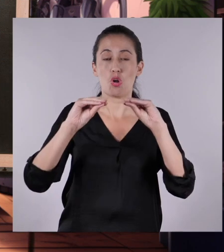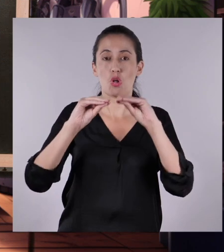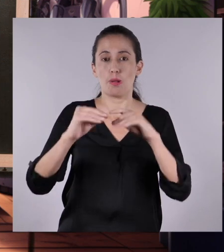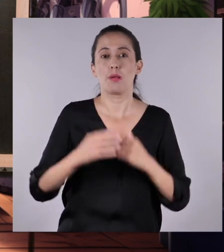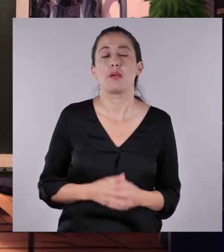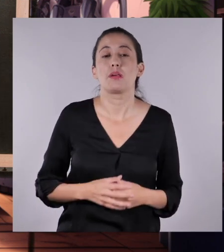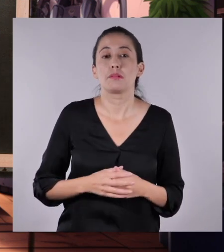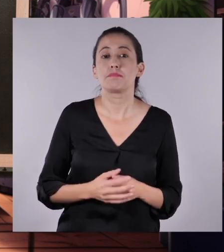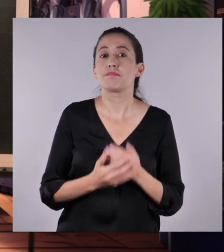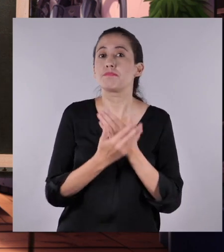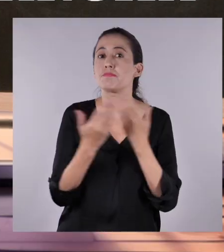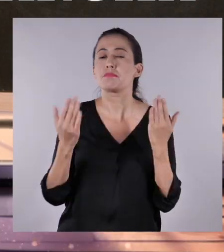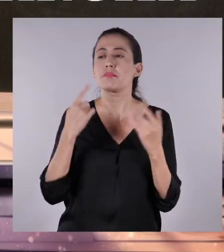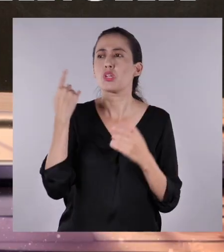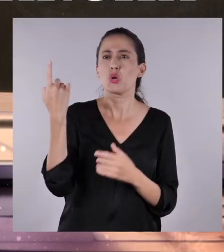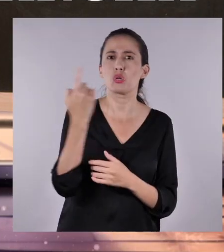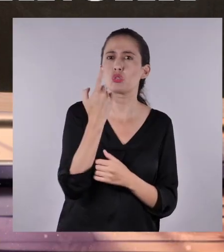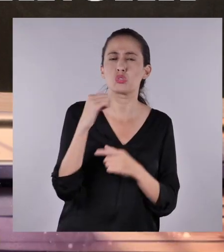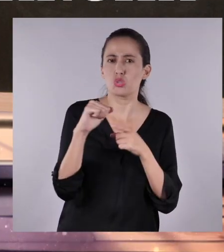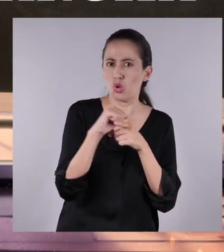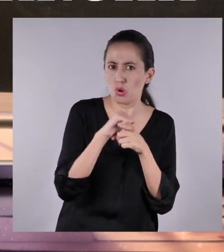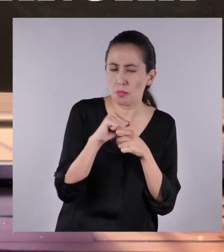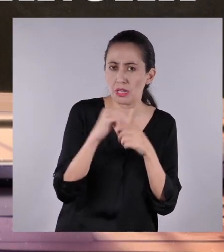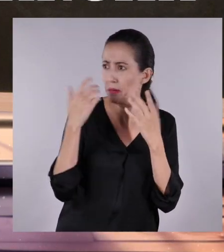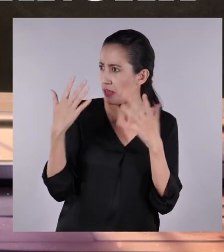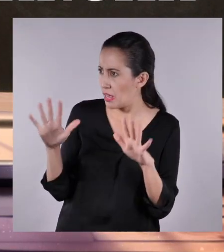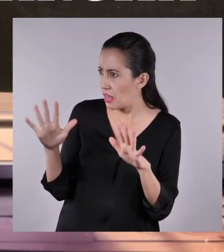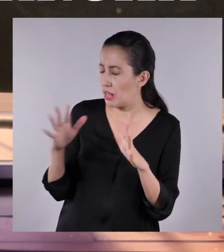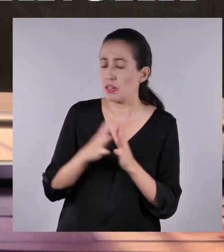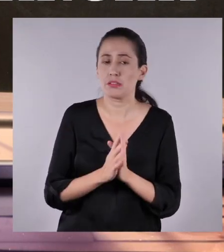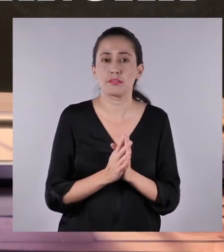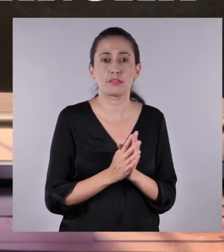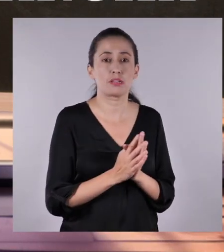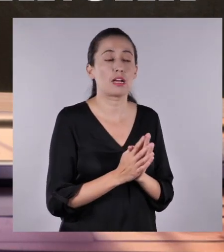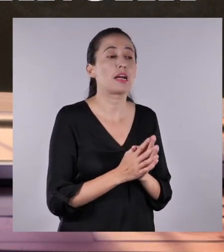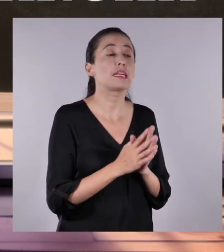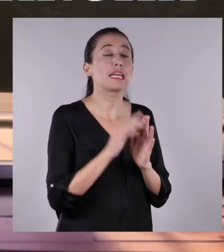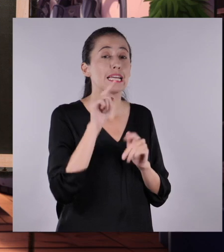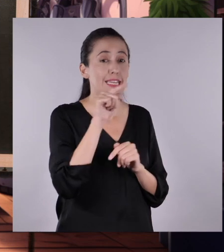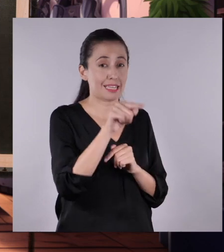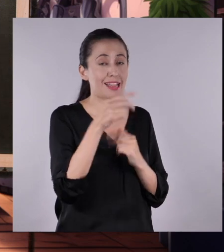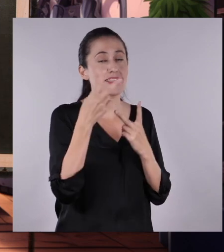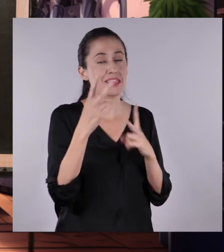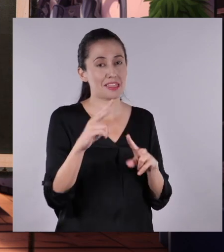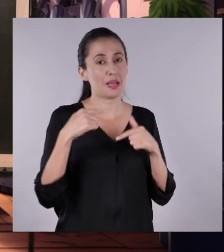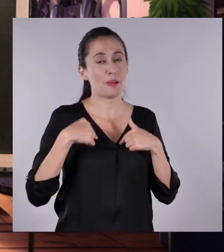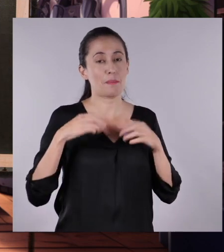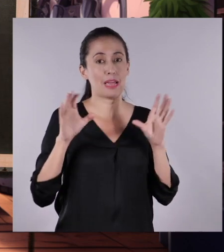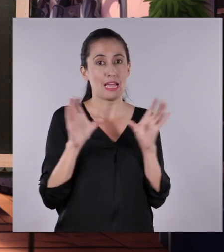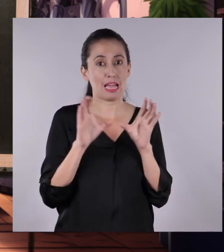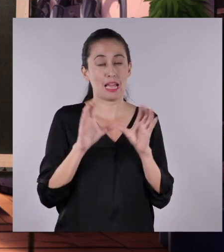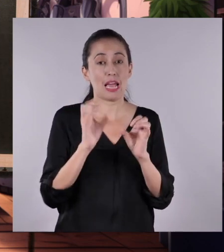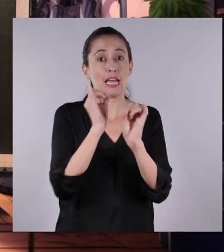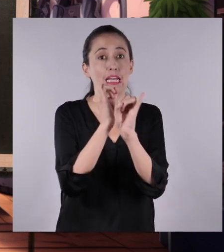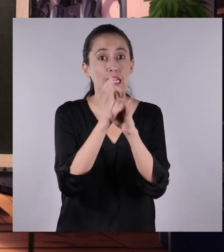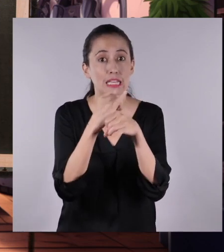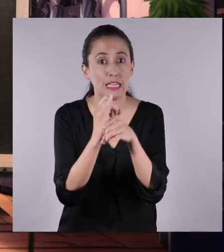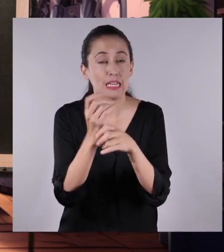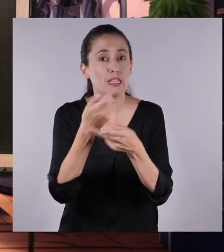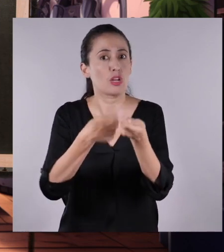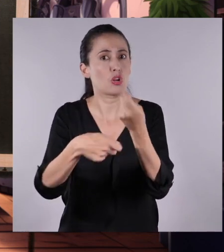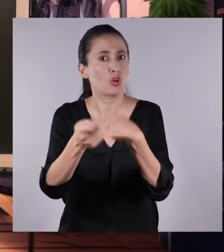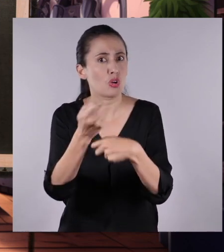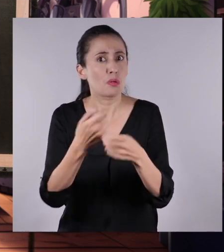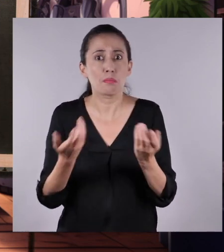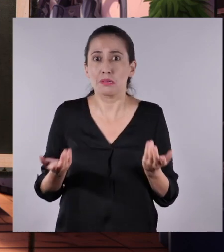atleta. ¿Y solo entrenaba, no hacía nada más? ¡No! Jefferson también obtuvo el título de